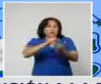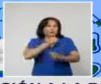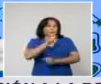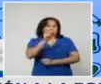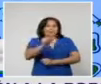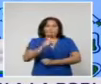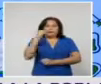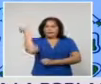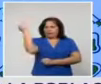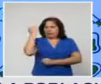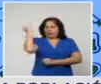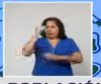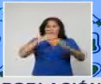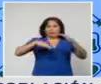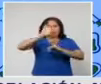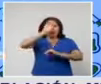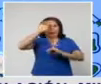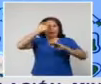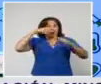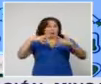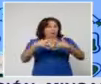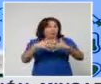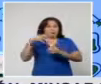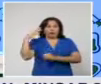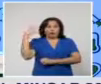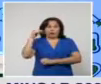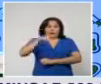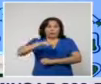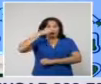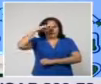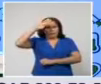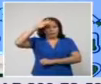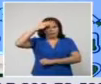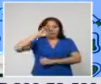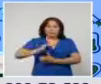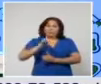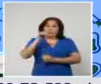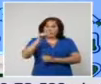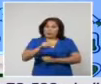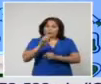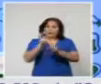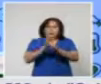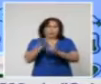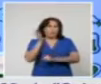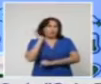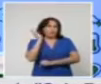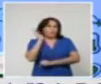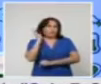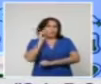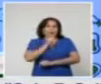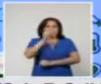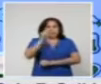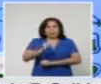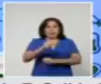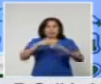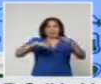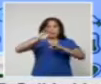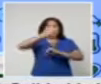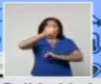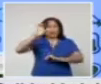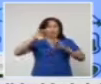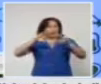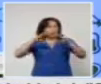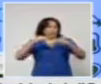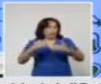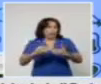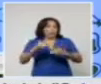Internacional del Ministerio de Relaciones Exteriores de la República de Cuba. De inmediato iniciamos la conferencia de prensa del Ministerio de Salud Pública